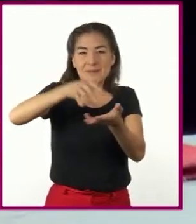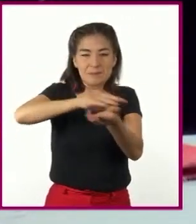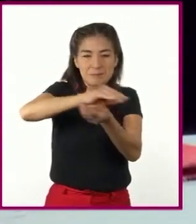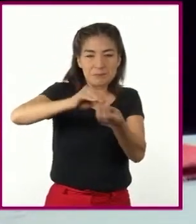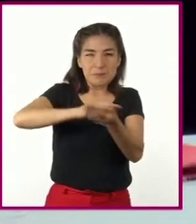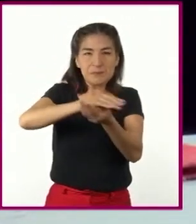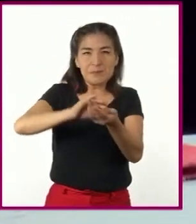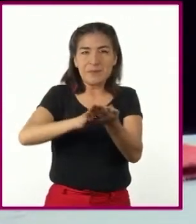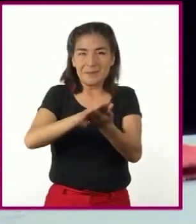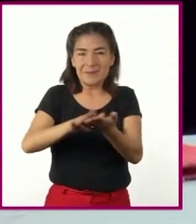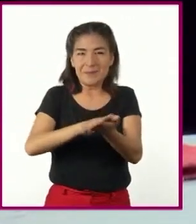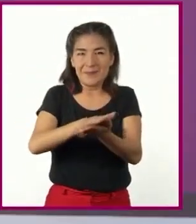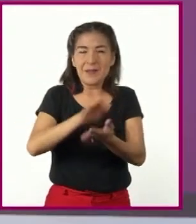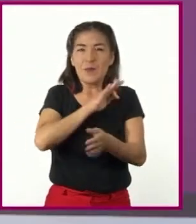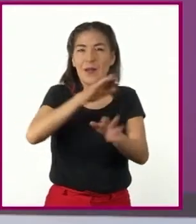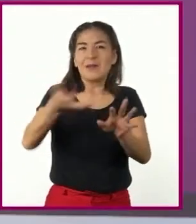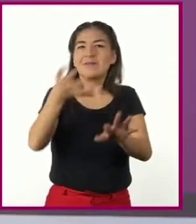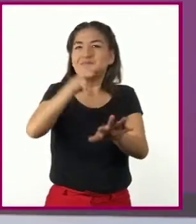sí.